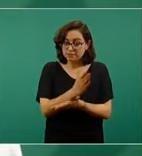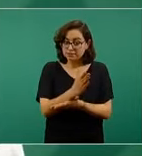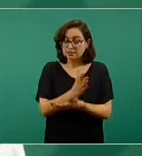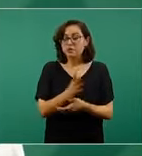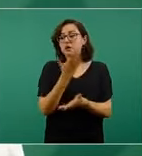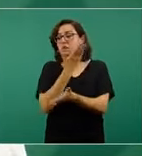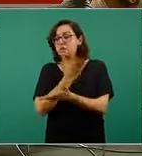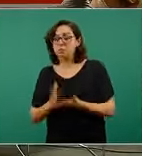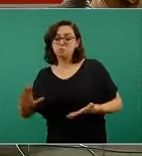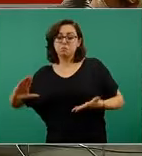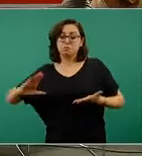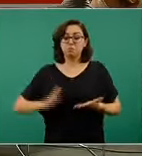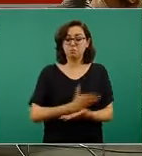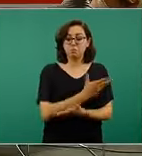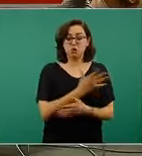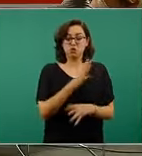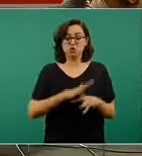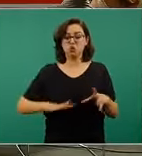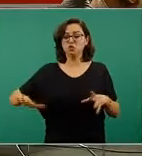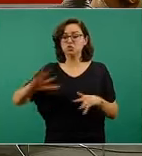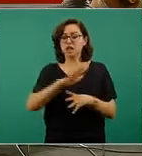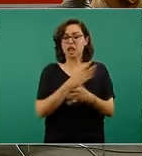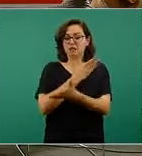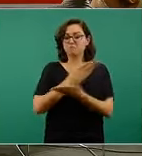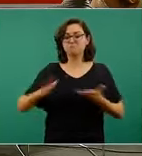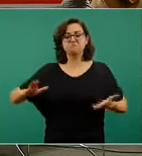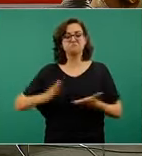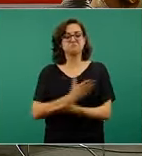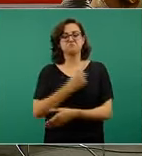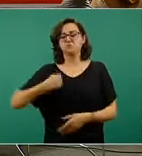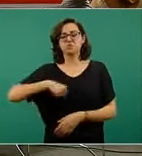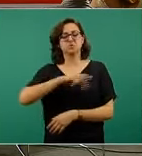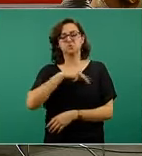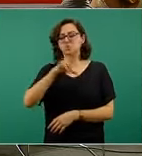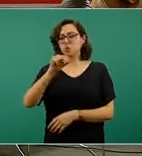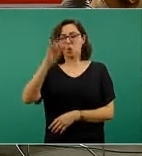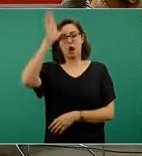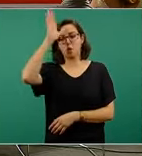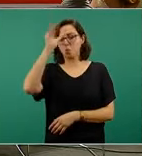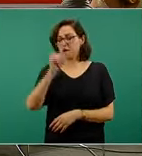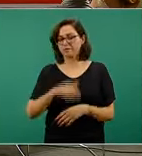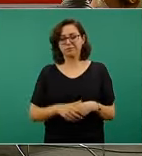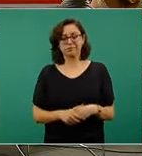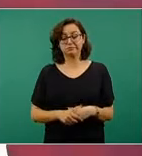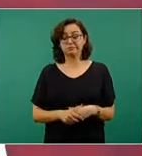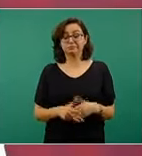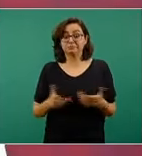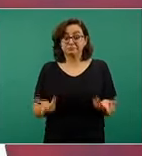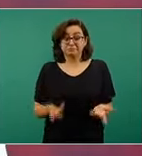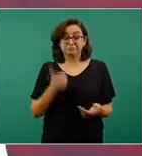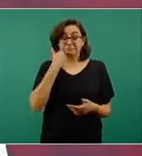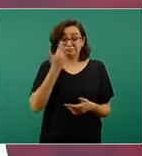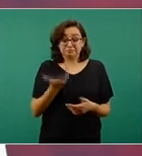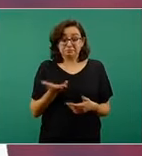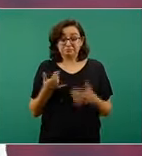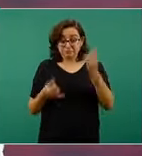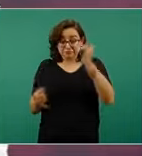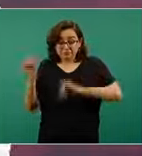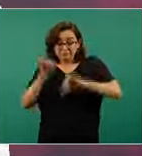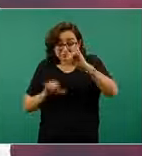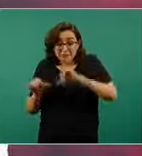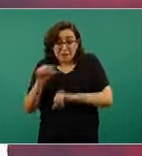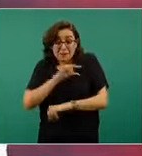selectiva o socialmente selectiva, lo consideramos inconveniente. Si esto se pretende que se haga en un laboratorio privado,